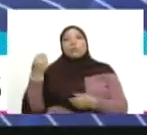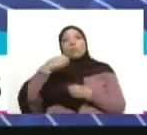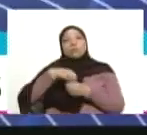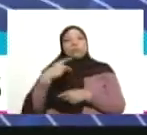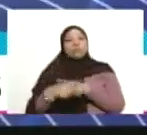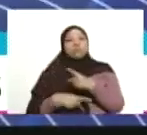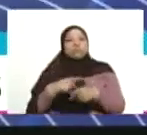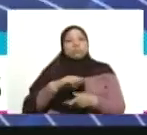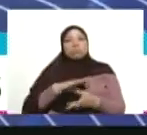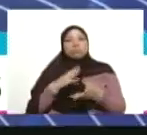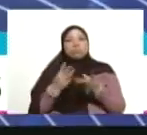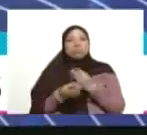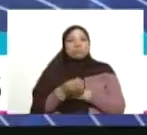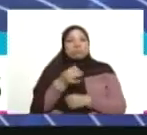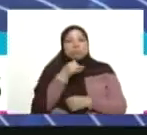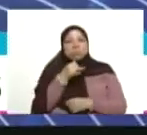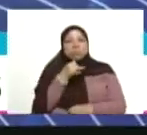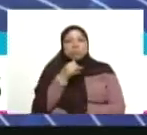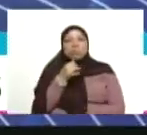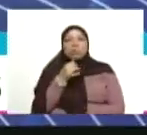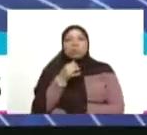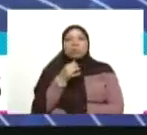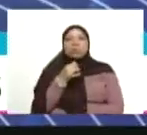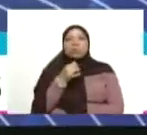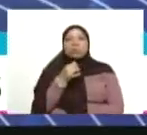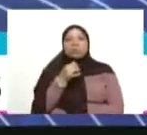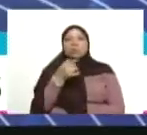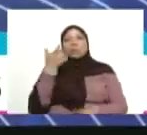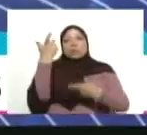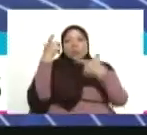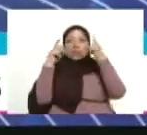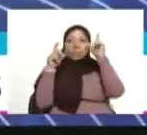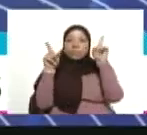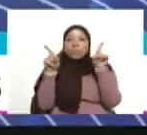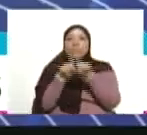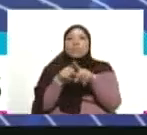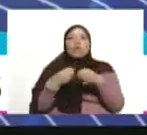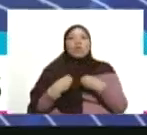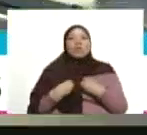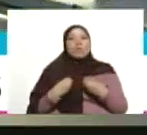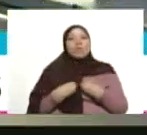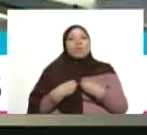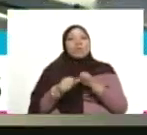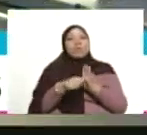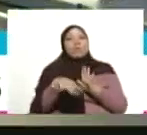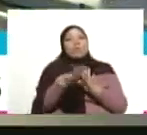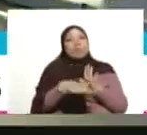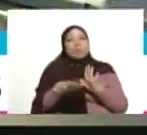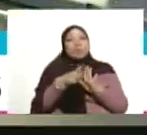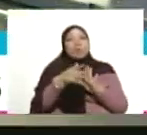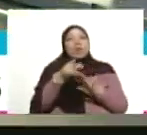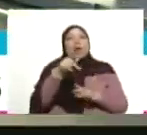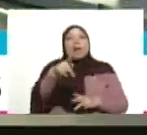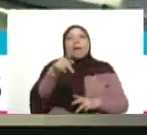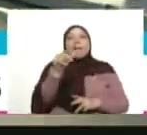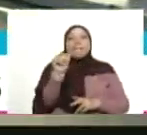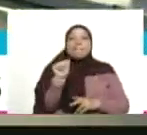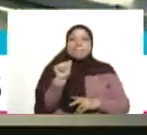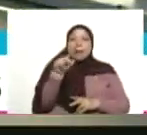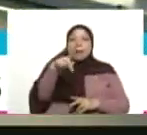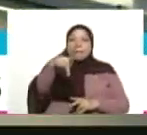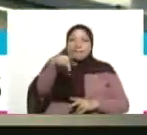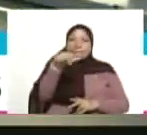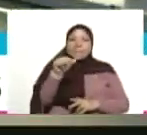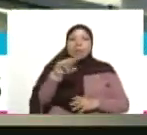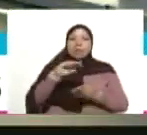proceso de transformaciones que vive el país. El comandante presidente. ¿Tú vives por allá? Yo soy de Pampatamerú, de Alto Caroní.